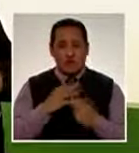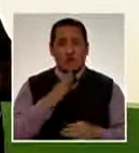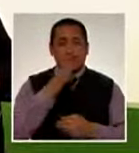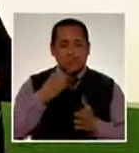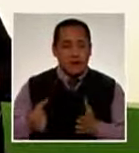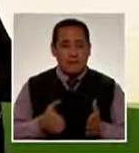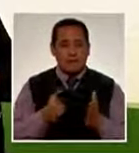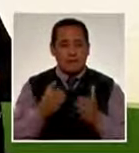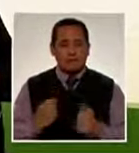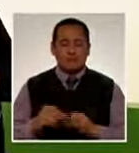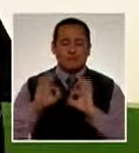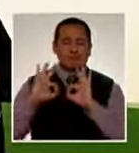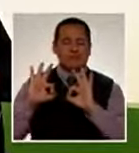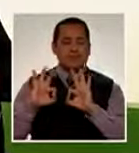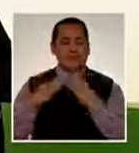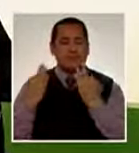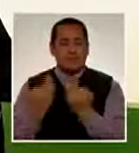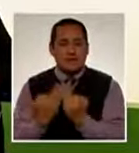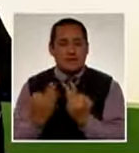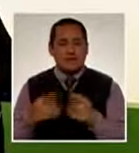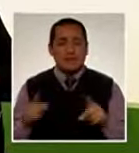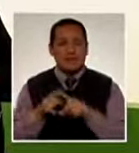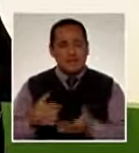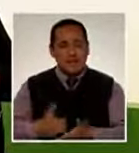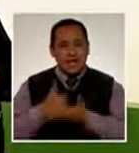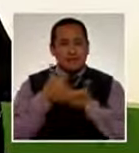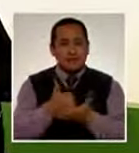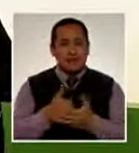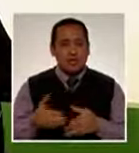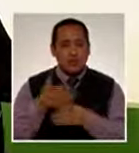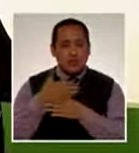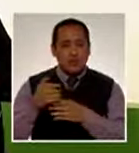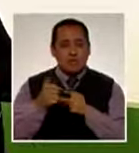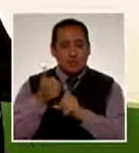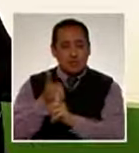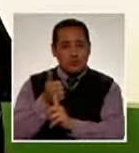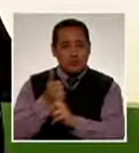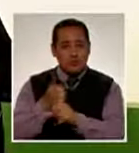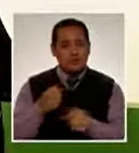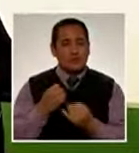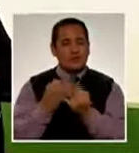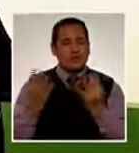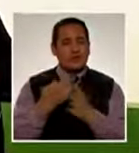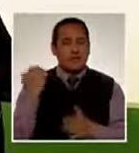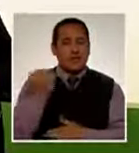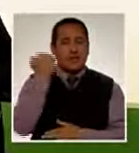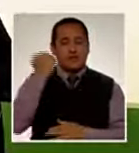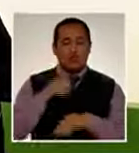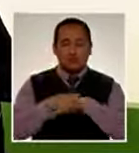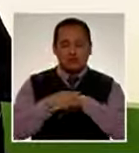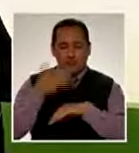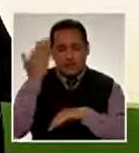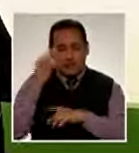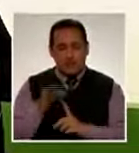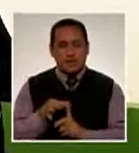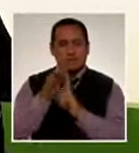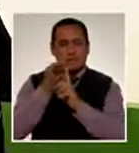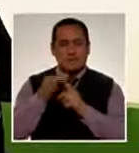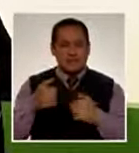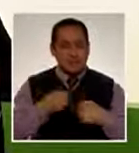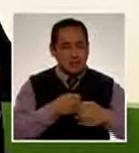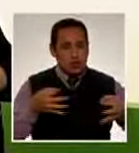encontrado en el camino. Tienes una excelente familia que te ayuda y comparte contigo todos sus logros. Un saludo